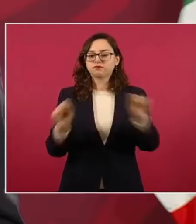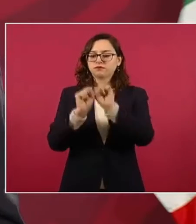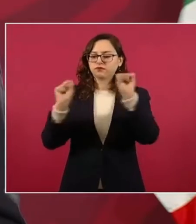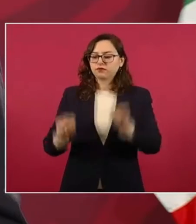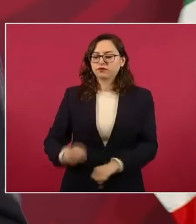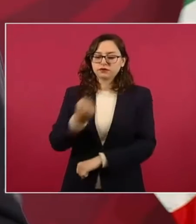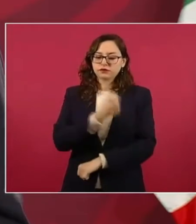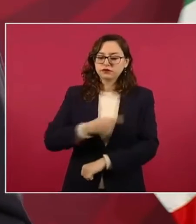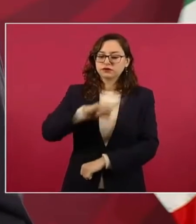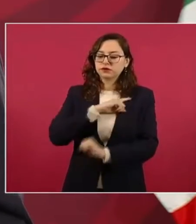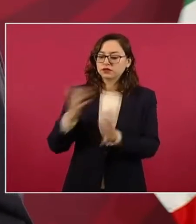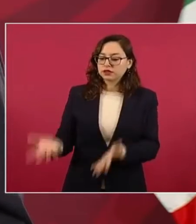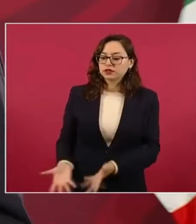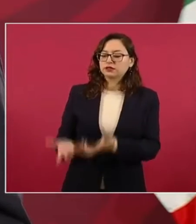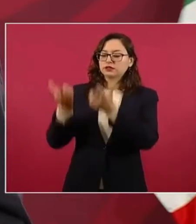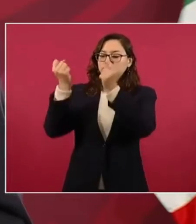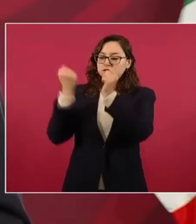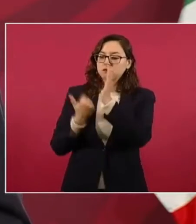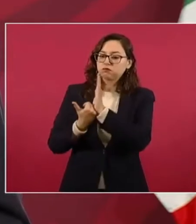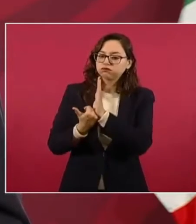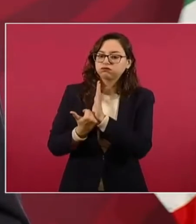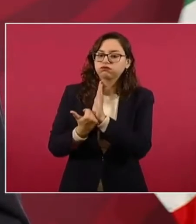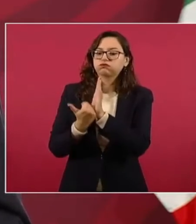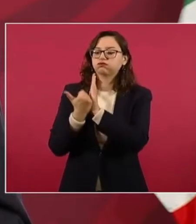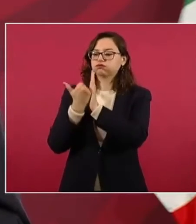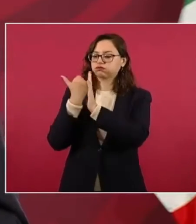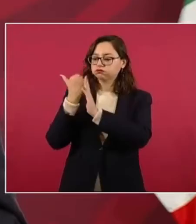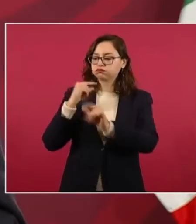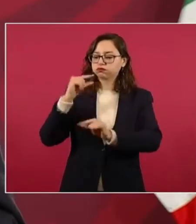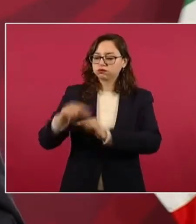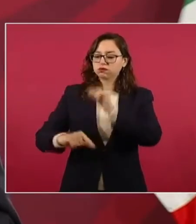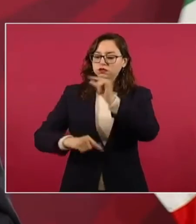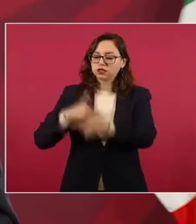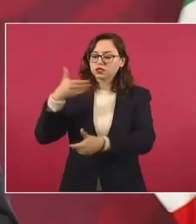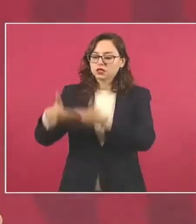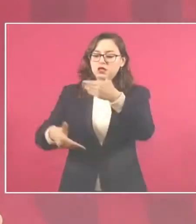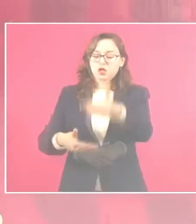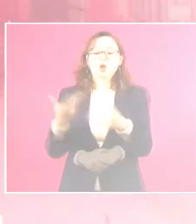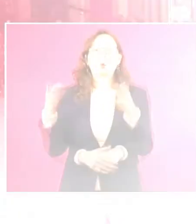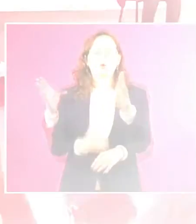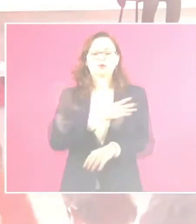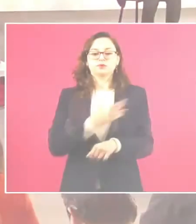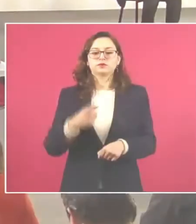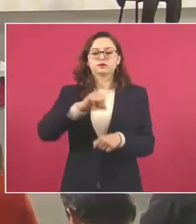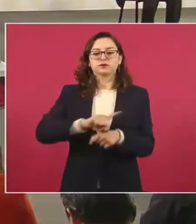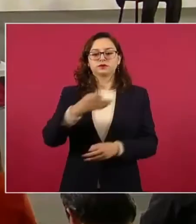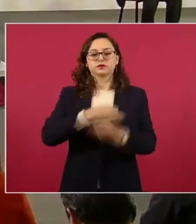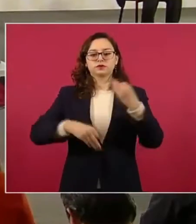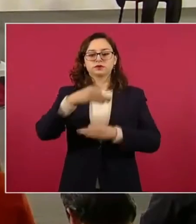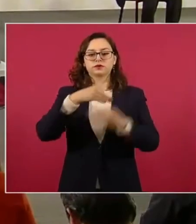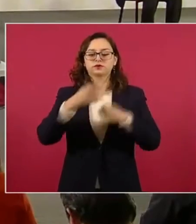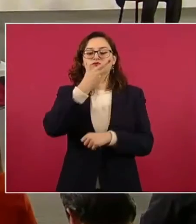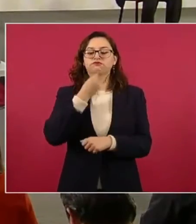vamos, qué problemas enfrentamos, cómo los vamos resolviendo. Y a todos, como todos los